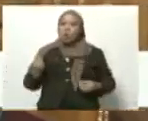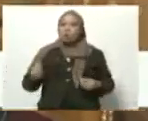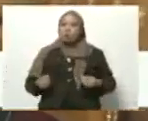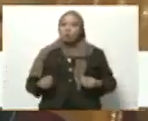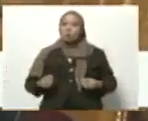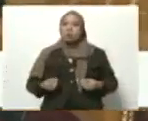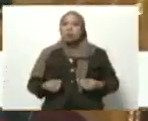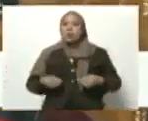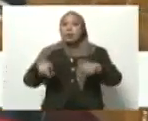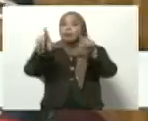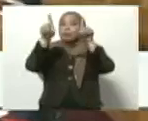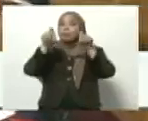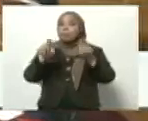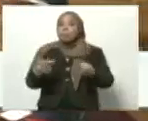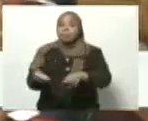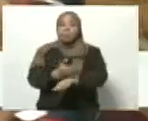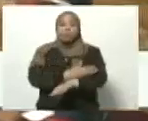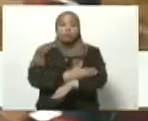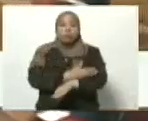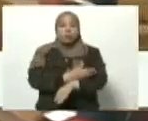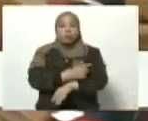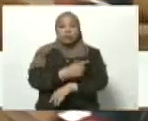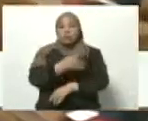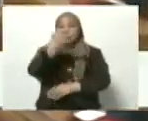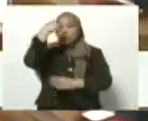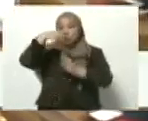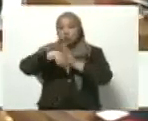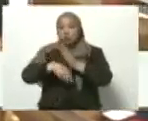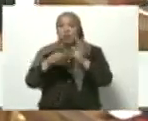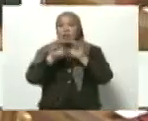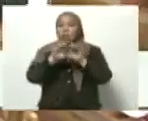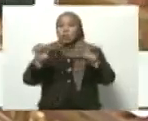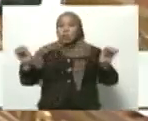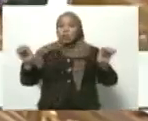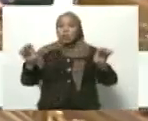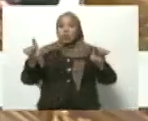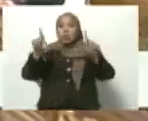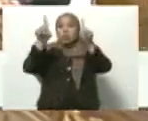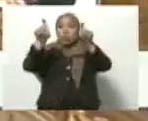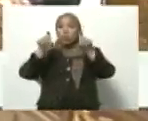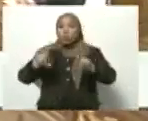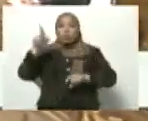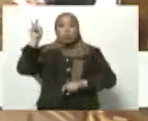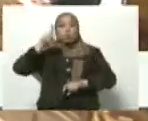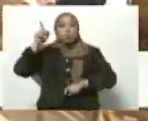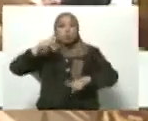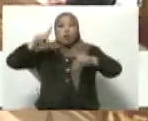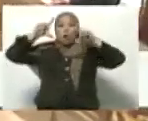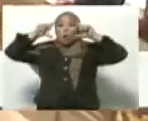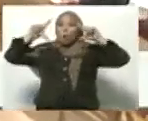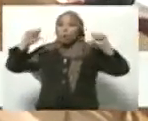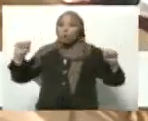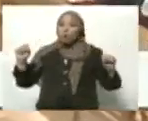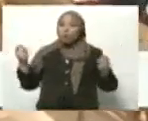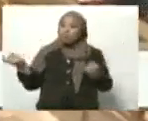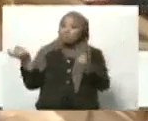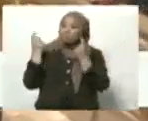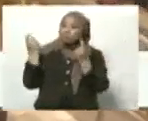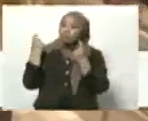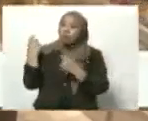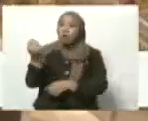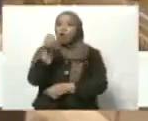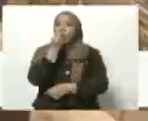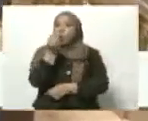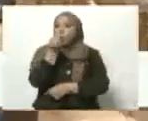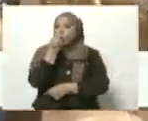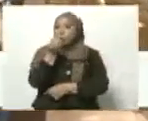por todas las vías, fortalecernos en la educación, en la preparación de nuestros profesionales, en la seguridad alimentaria,